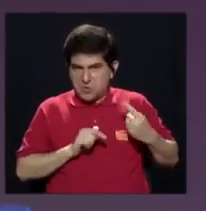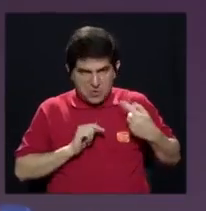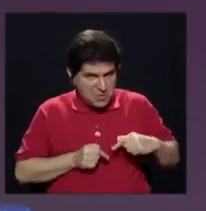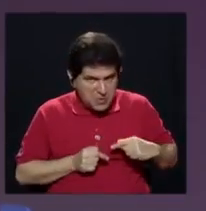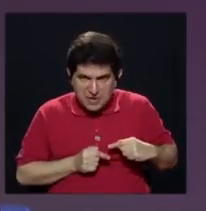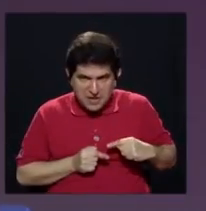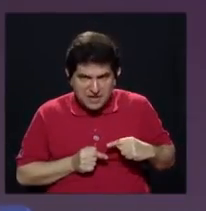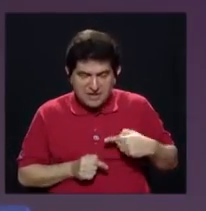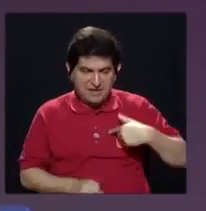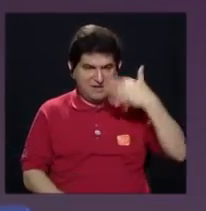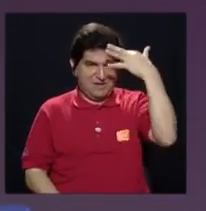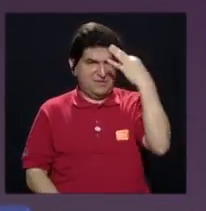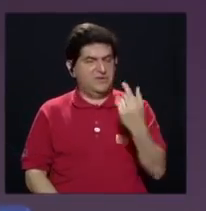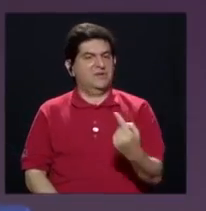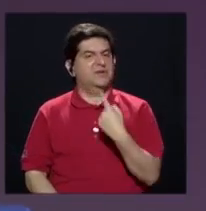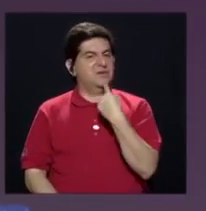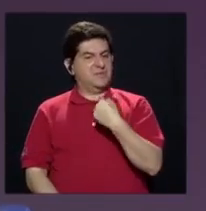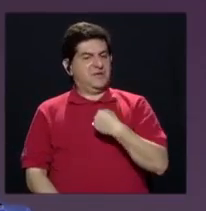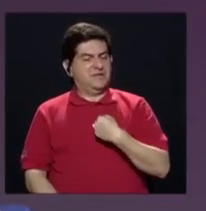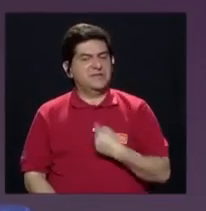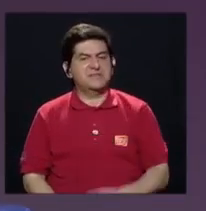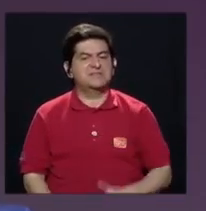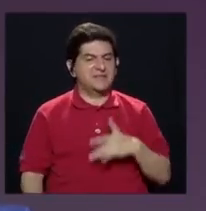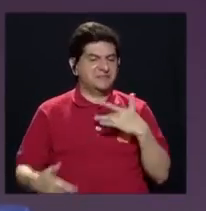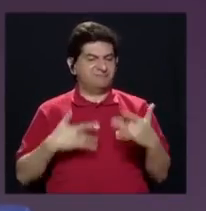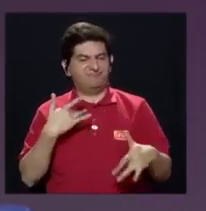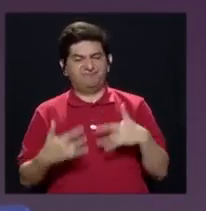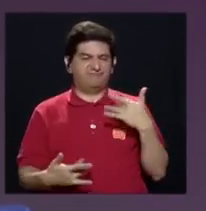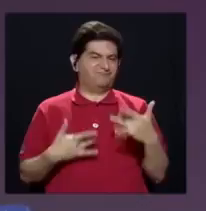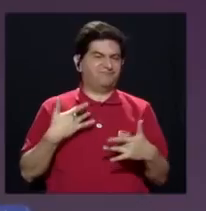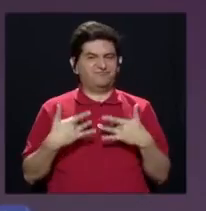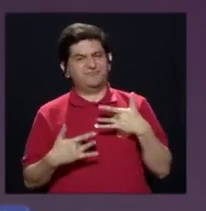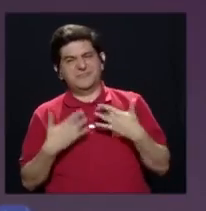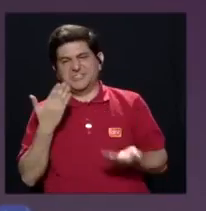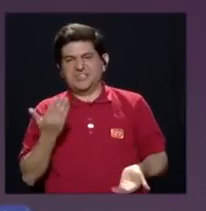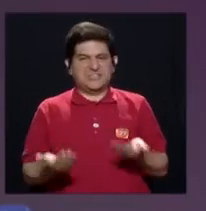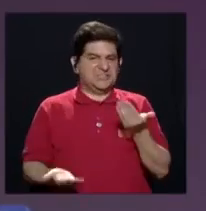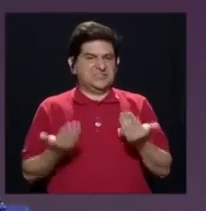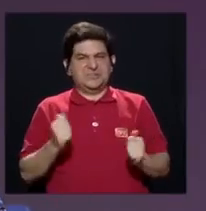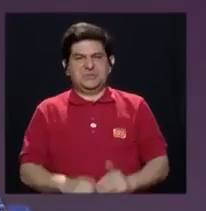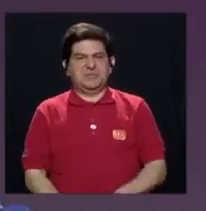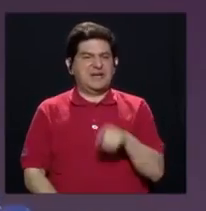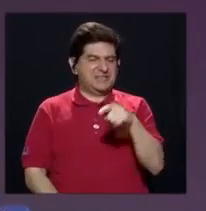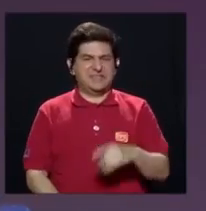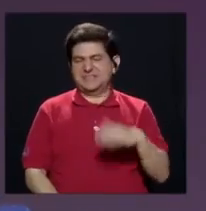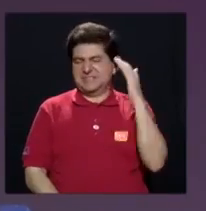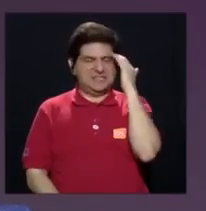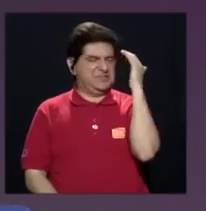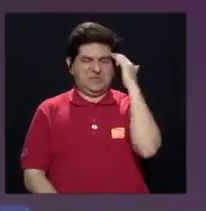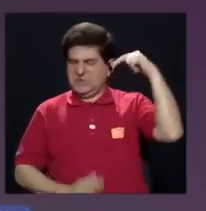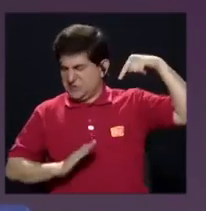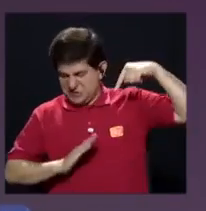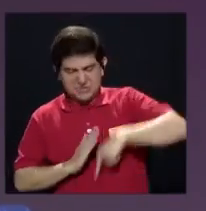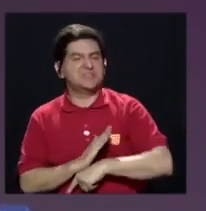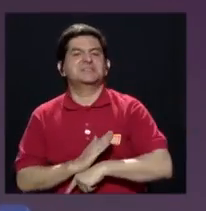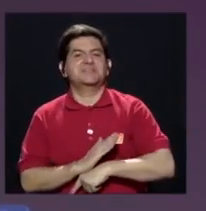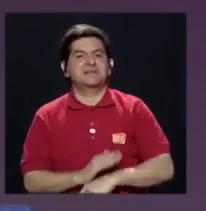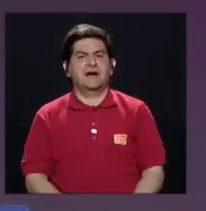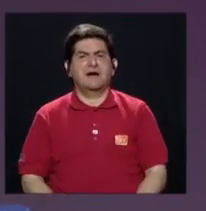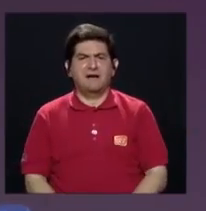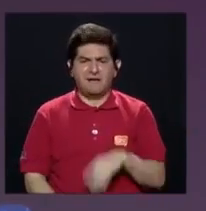pues yo creo que ahí me está diciendo hay síntomas verdad de esa inconsciencia profunda y que